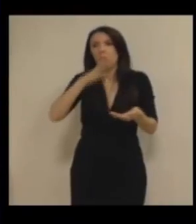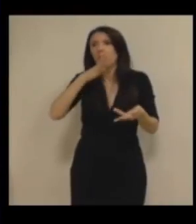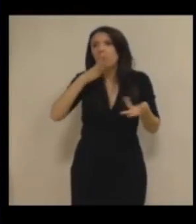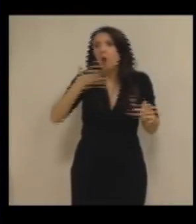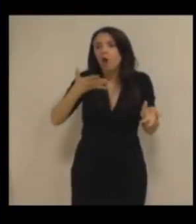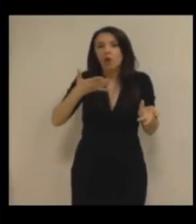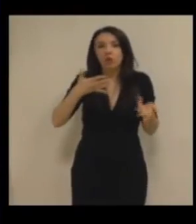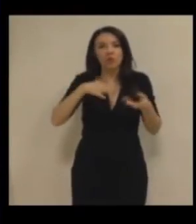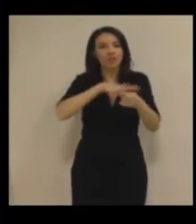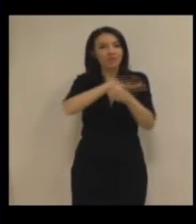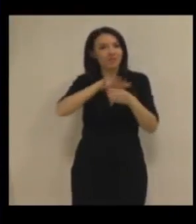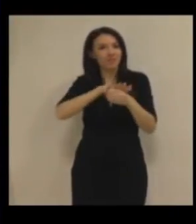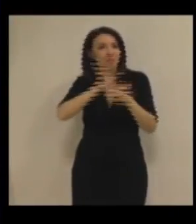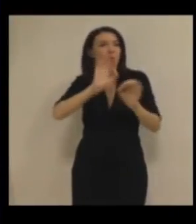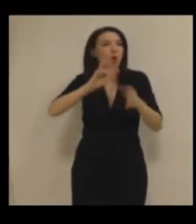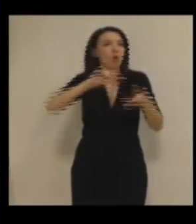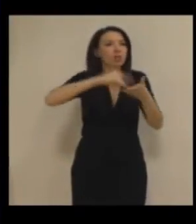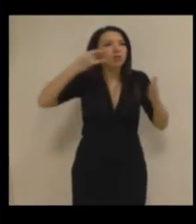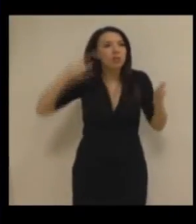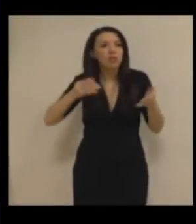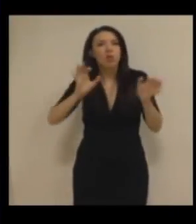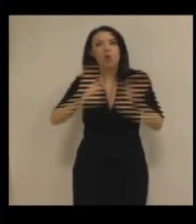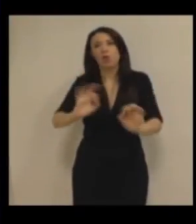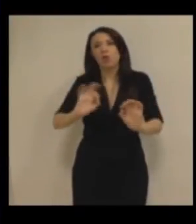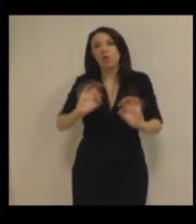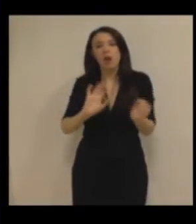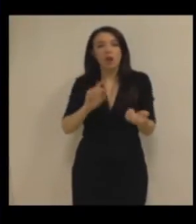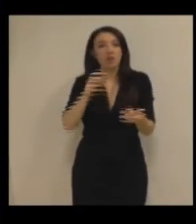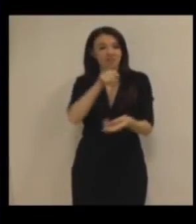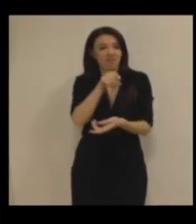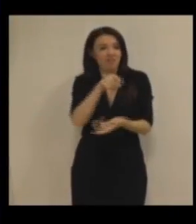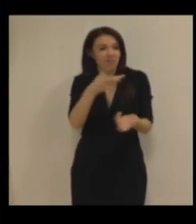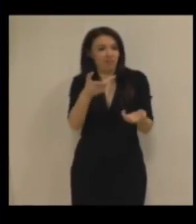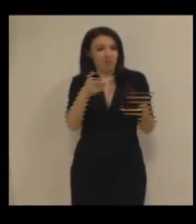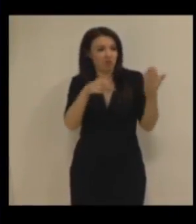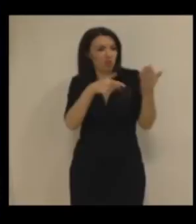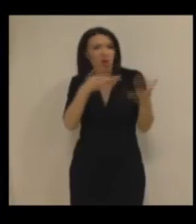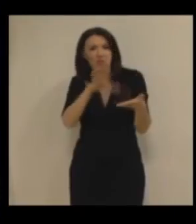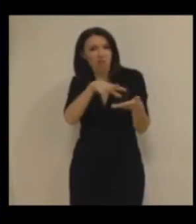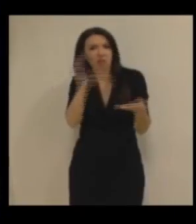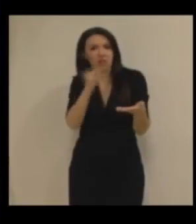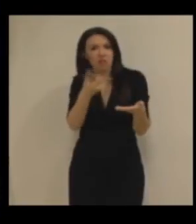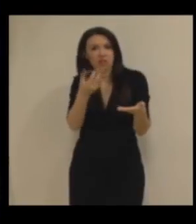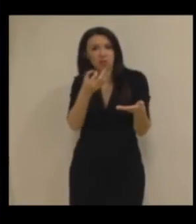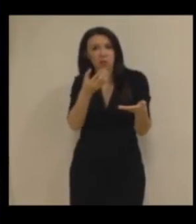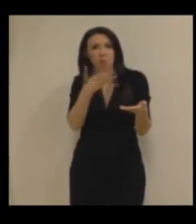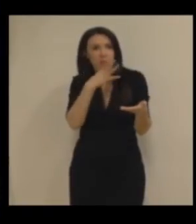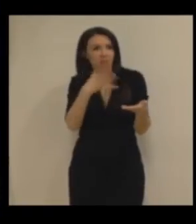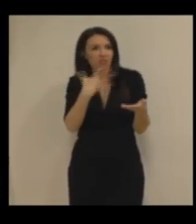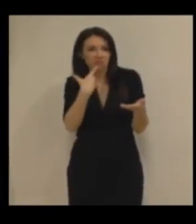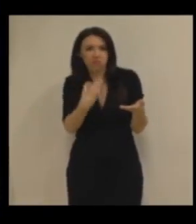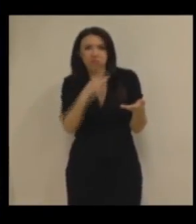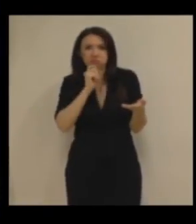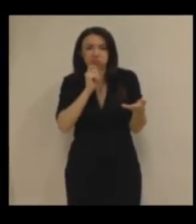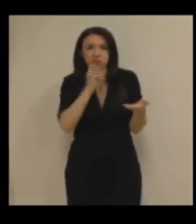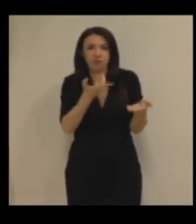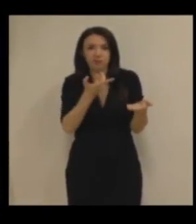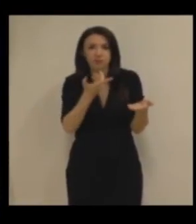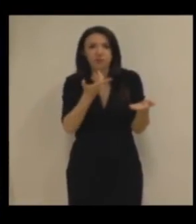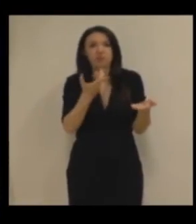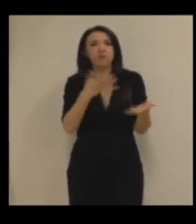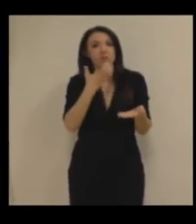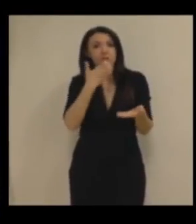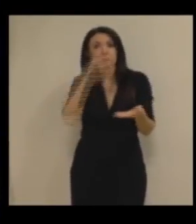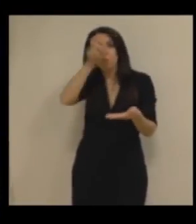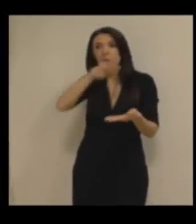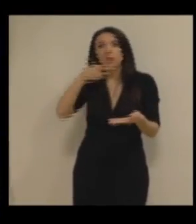dominar ese campo o esa tecnología o ese cacharro que tiene, le puede ser francamente difícil. Sí. Una persona de